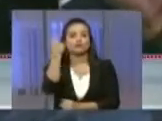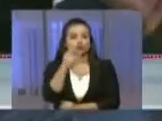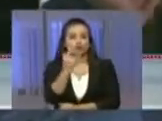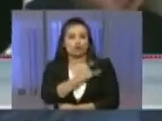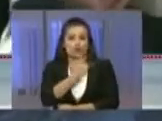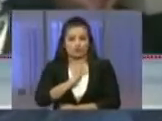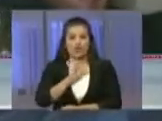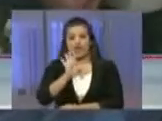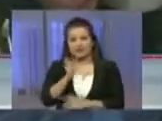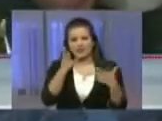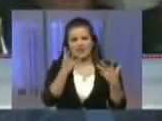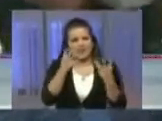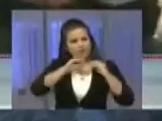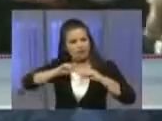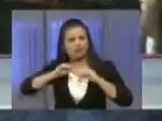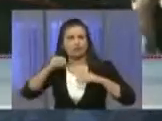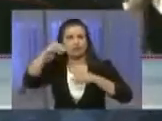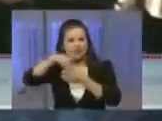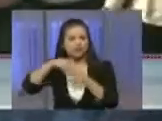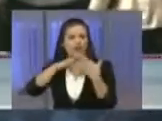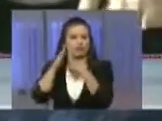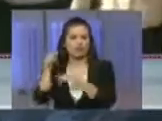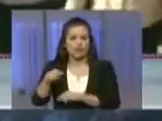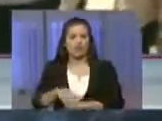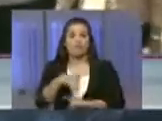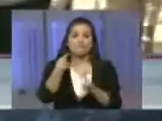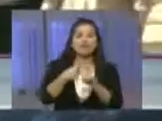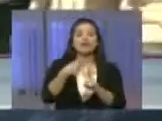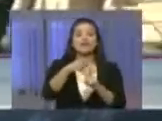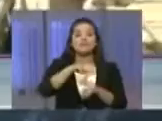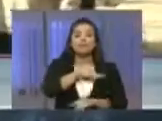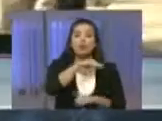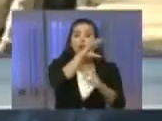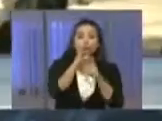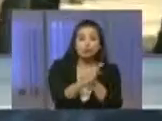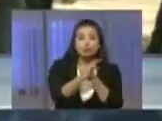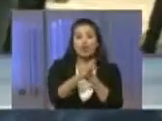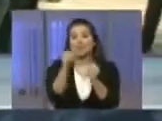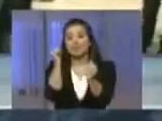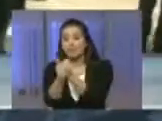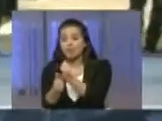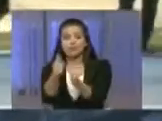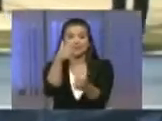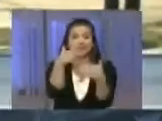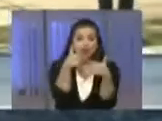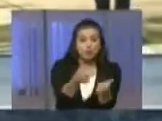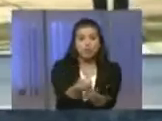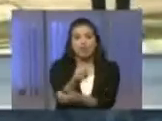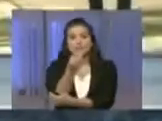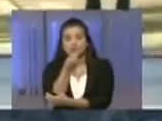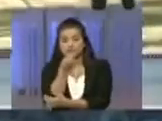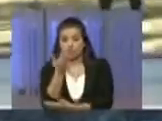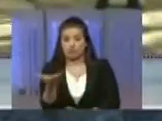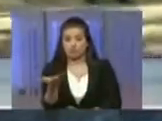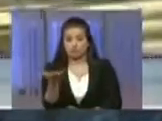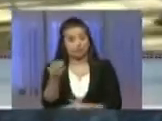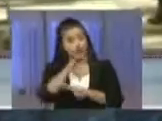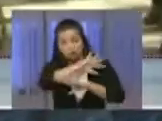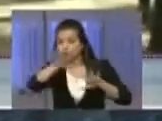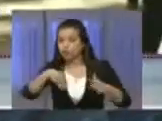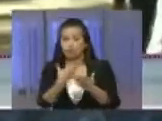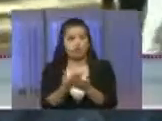acompañada de la misión cultura cultura educación deporte y salud alimentación y vamos a darle